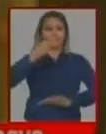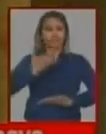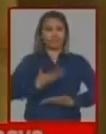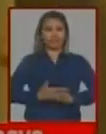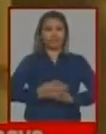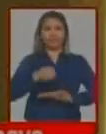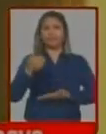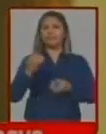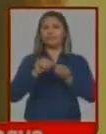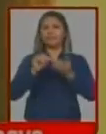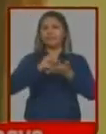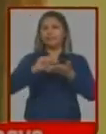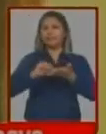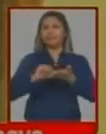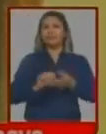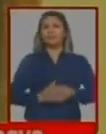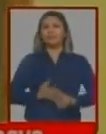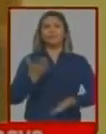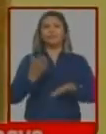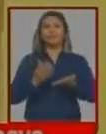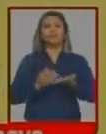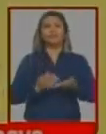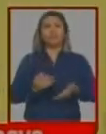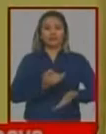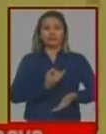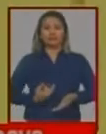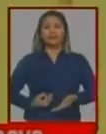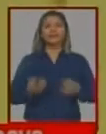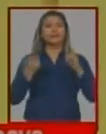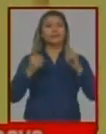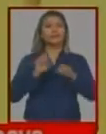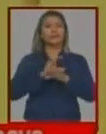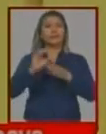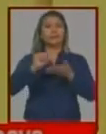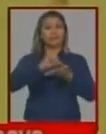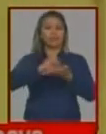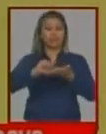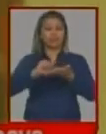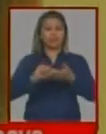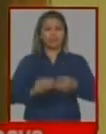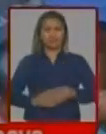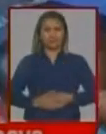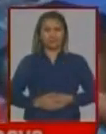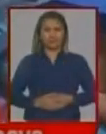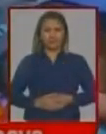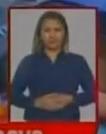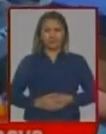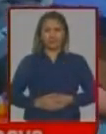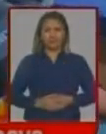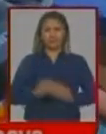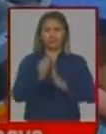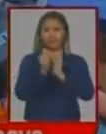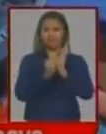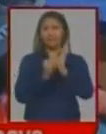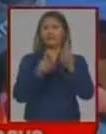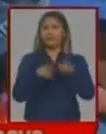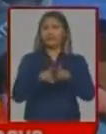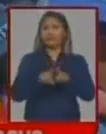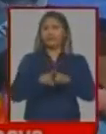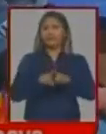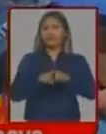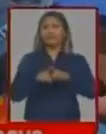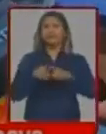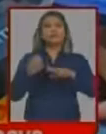hijo en otra operación, donde supuestamente le perforaron el intestino cuando cumplían con una cirugía de apendicitis. Y a la abogada también mandarle